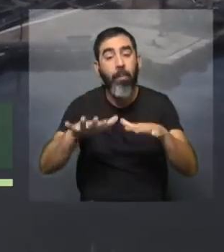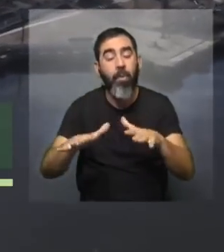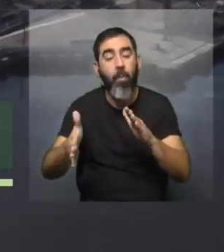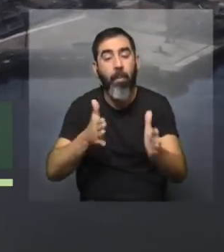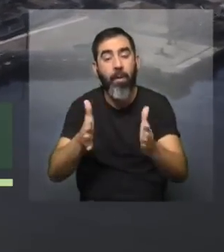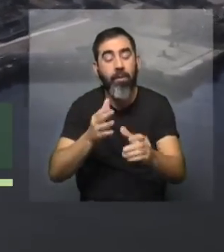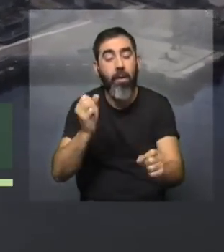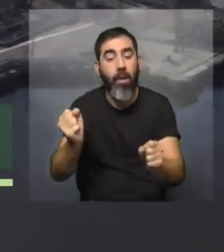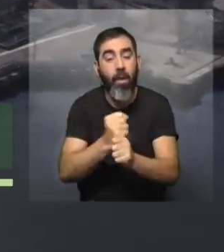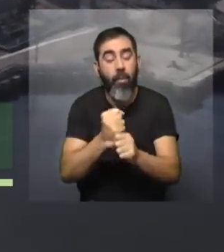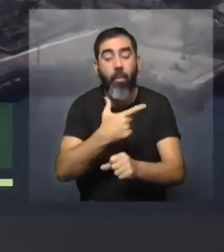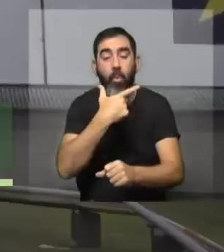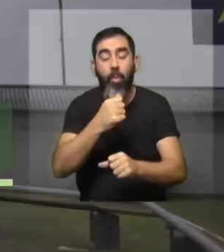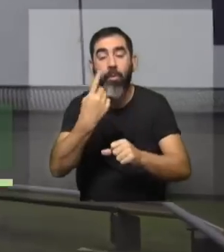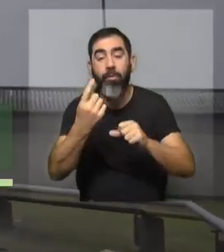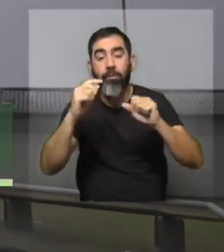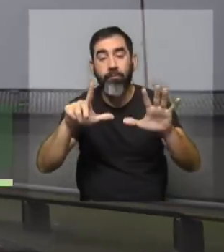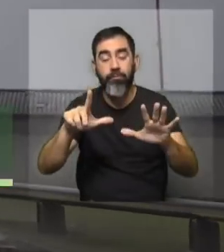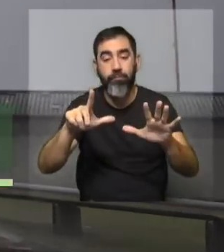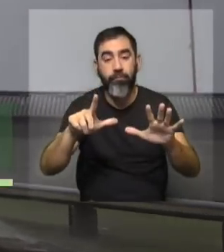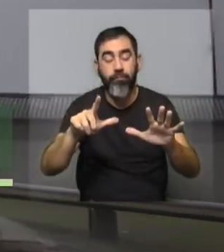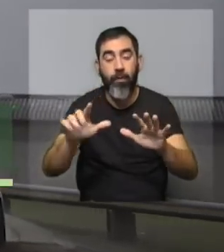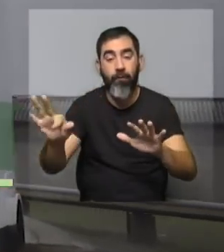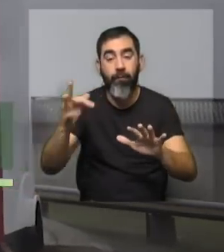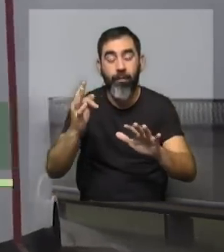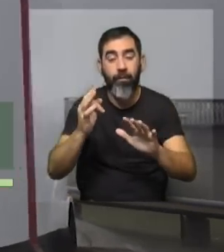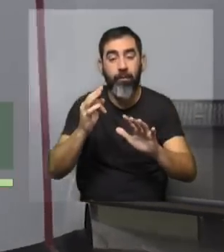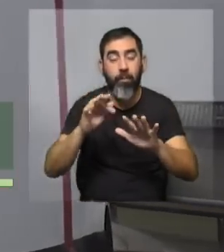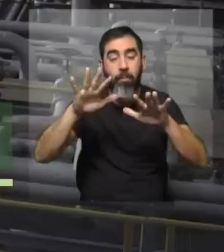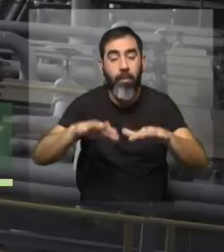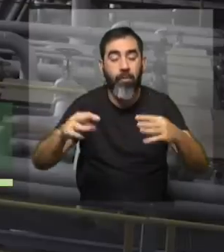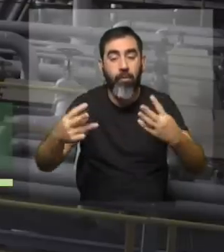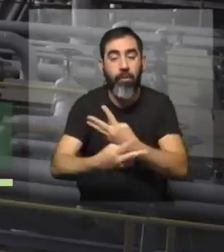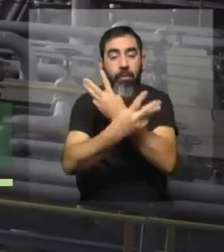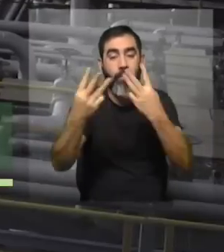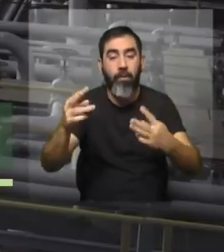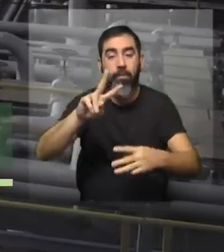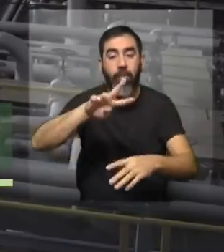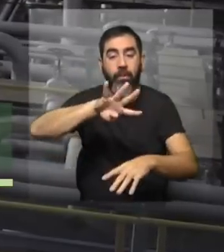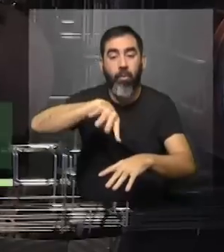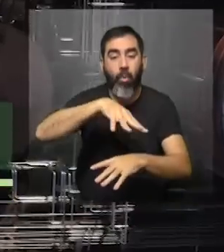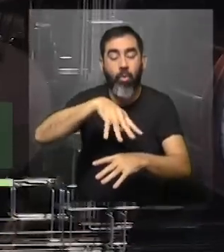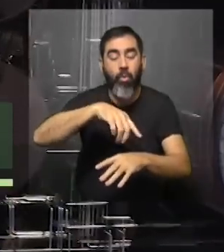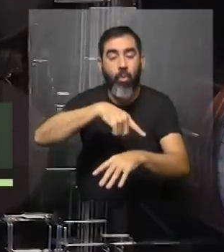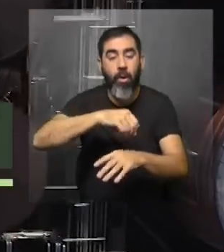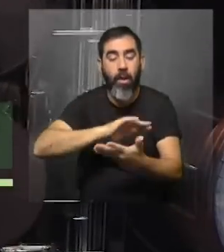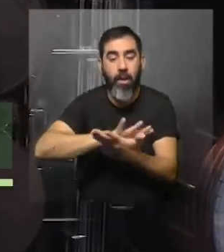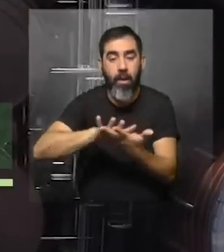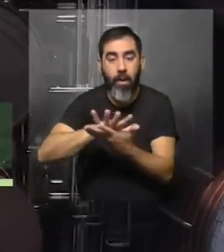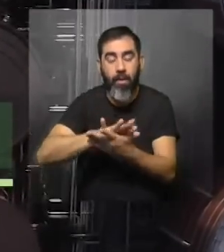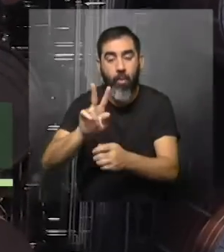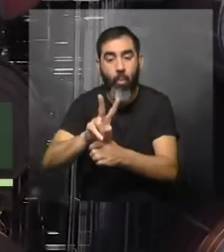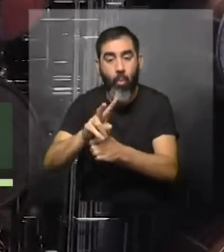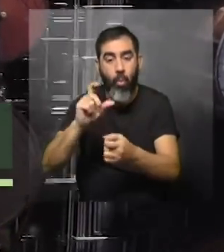aprobado por el piche nt para este jueves 17 que funkot definió acompañar con un paro general de 24 horas sin Guardia gremial ante esto